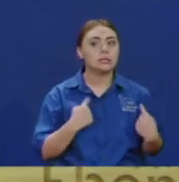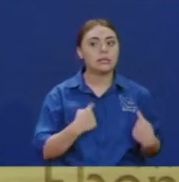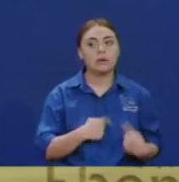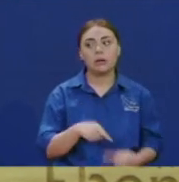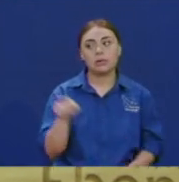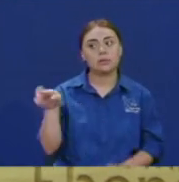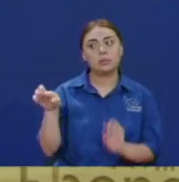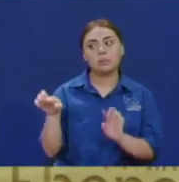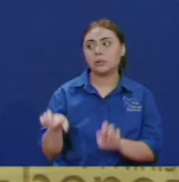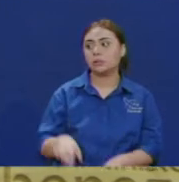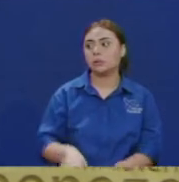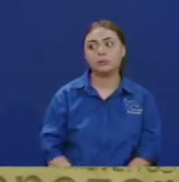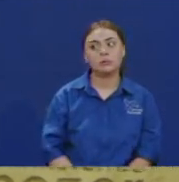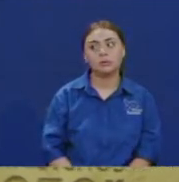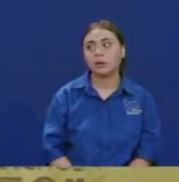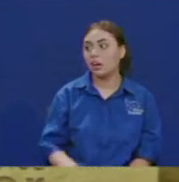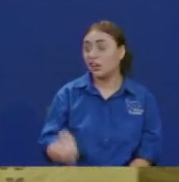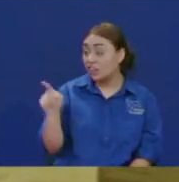Solo habla